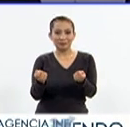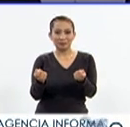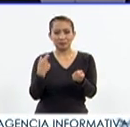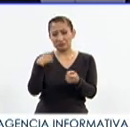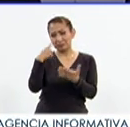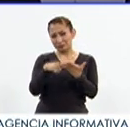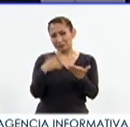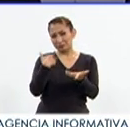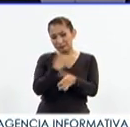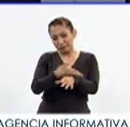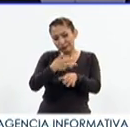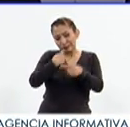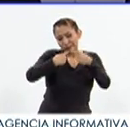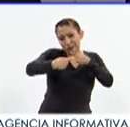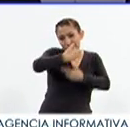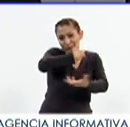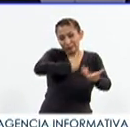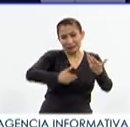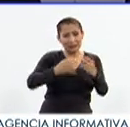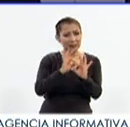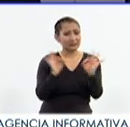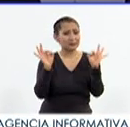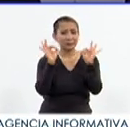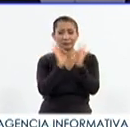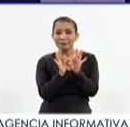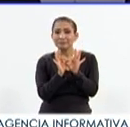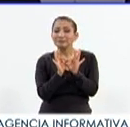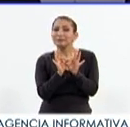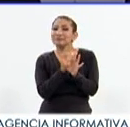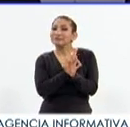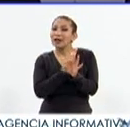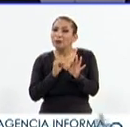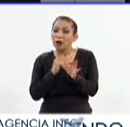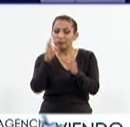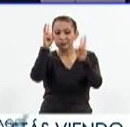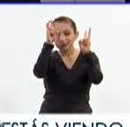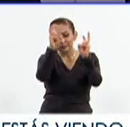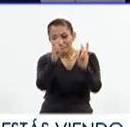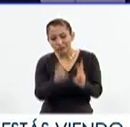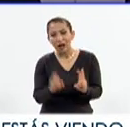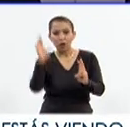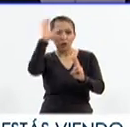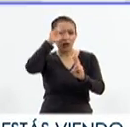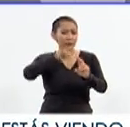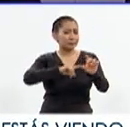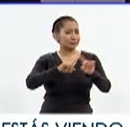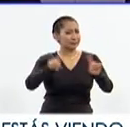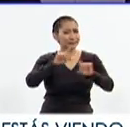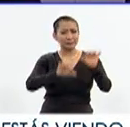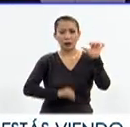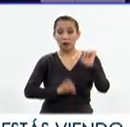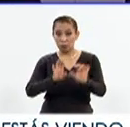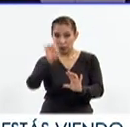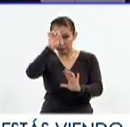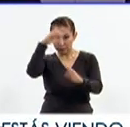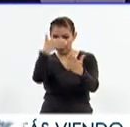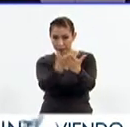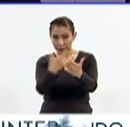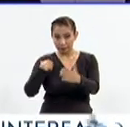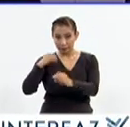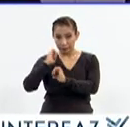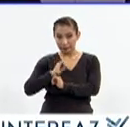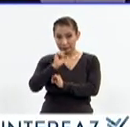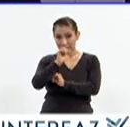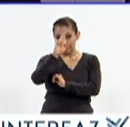Yo creo que en la gestión diplomática es muy importante tener una agenda cultural muy dinámica, como la ha propuesto el